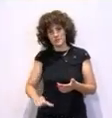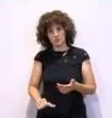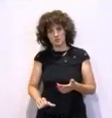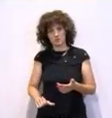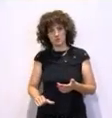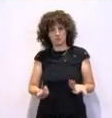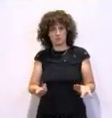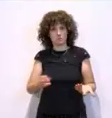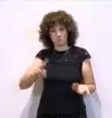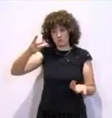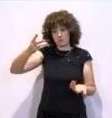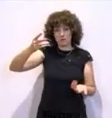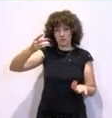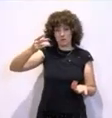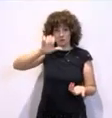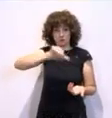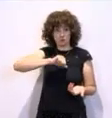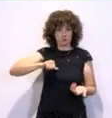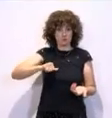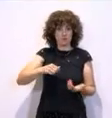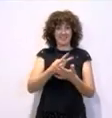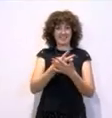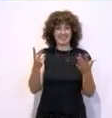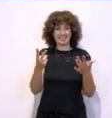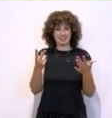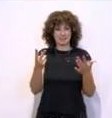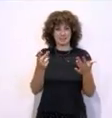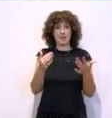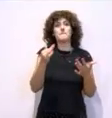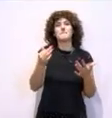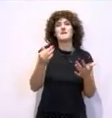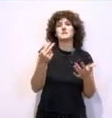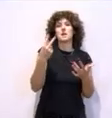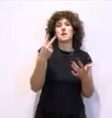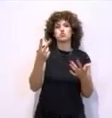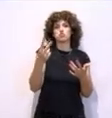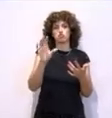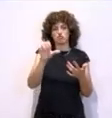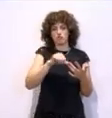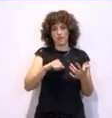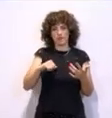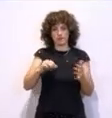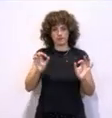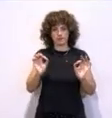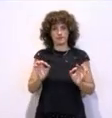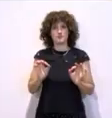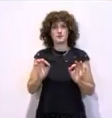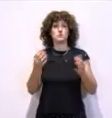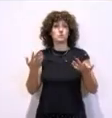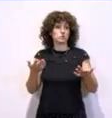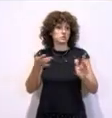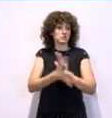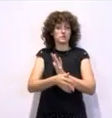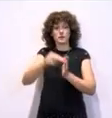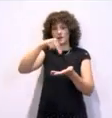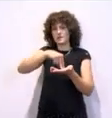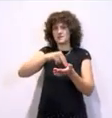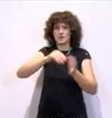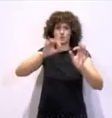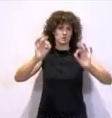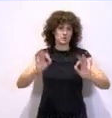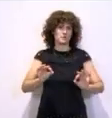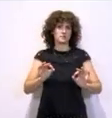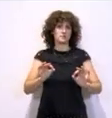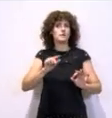otros, los terceros. Somos 17 más 2 ciudades autónomas. Entonces, en ese sentido, estamos ahí. Y en el sentido ya